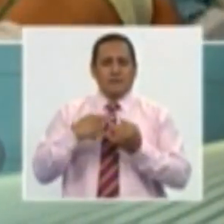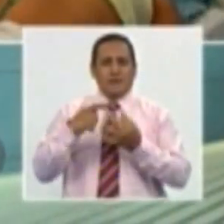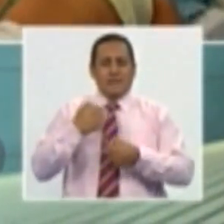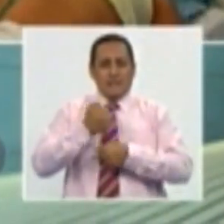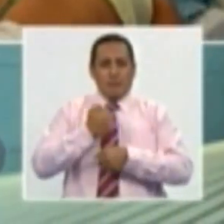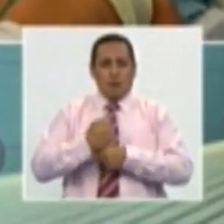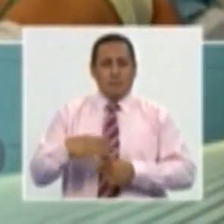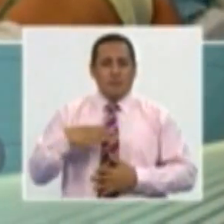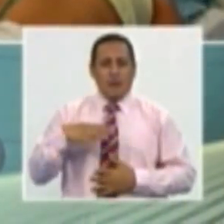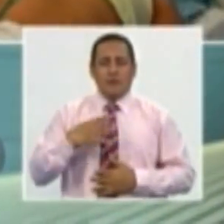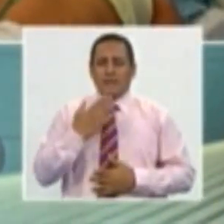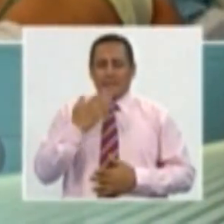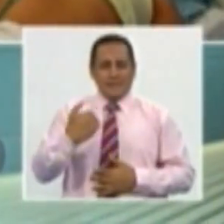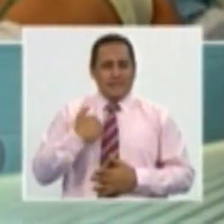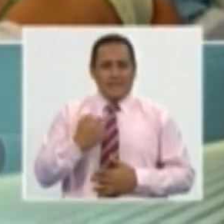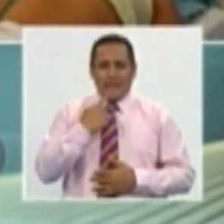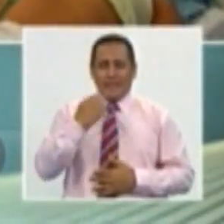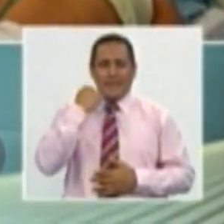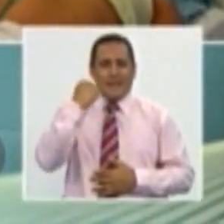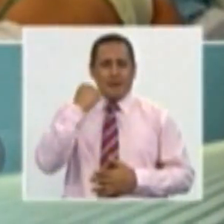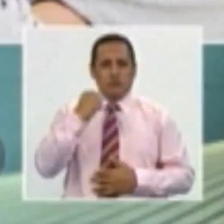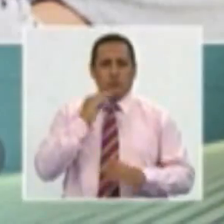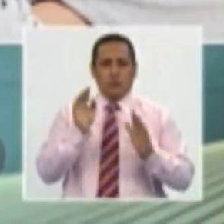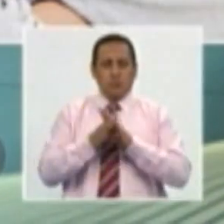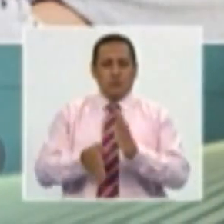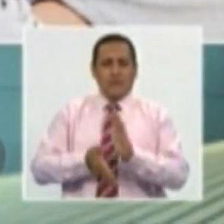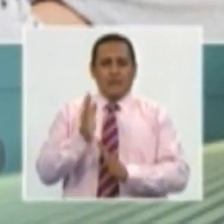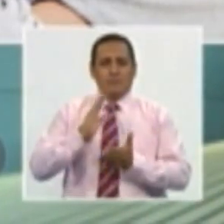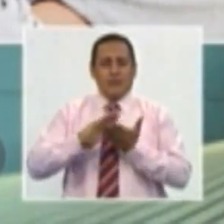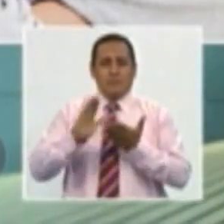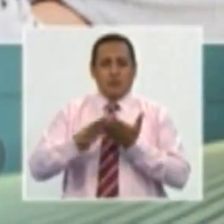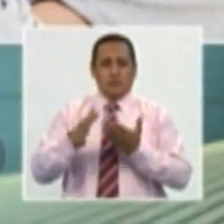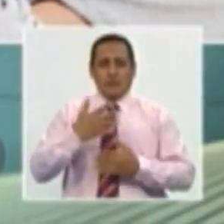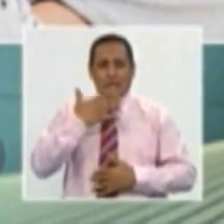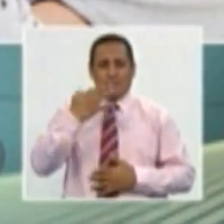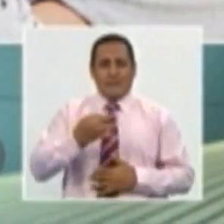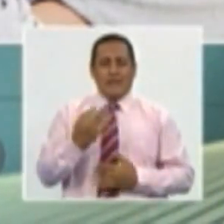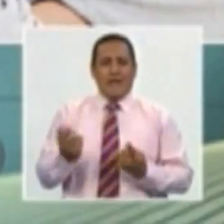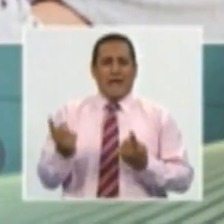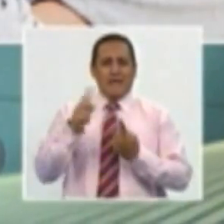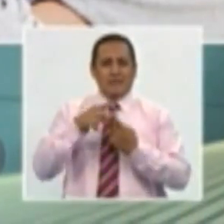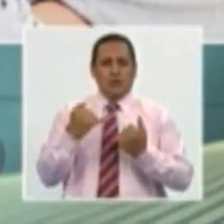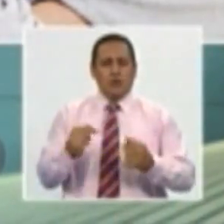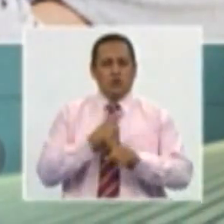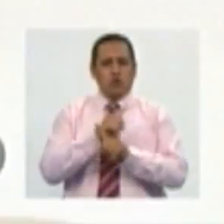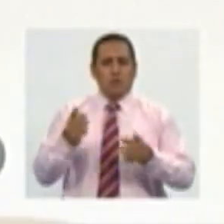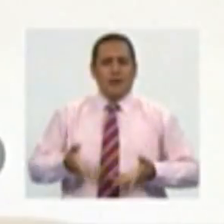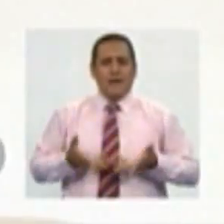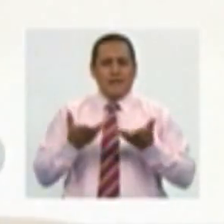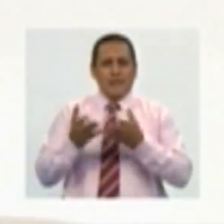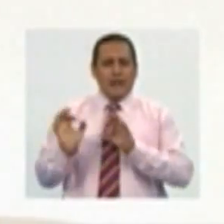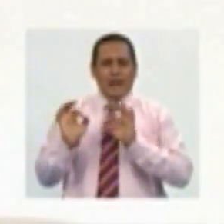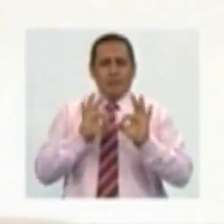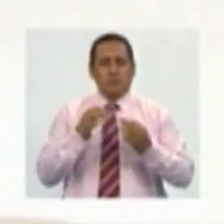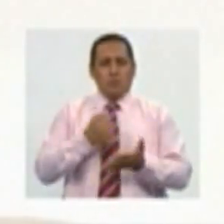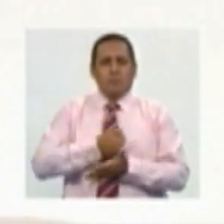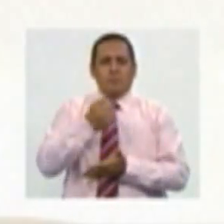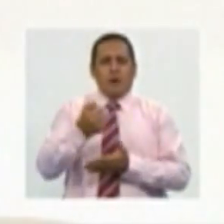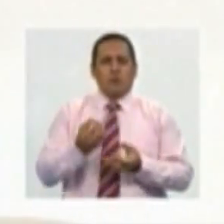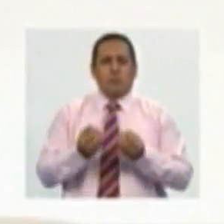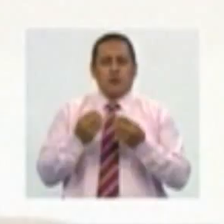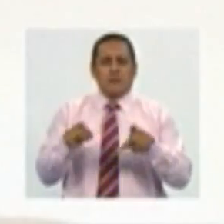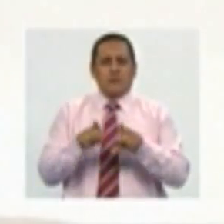régimen de la actividad privada tiene el derecho de salir con esta licencia. Evidentemente, no va a recibir la misma remuneración porque